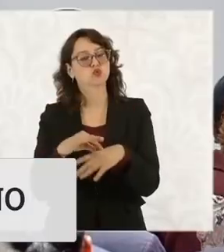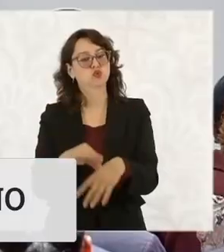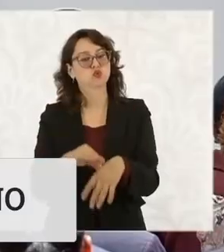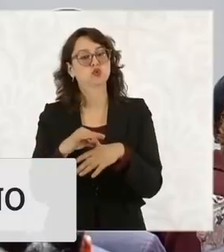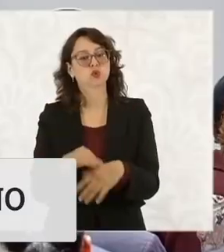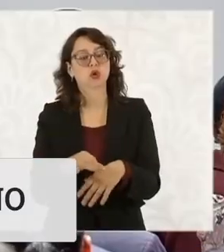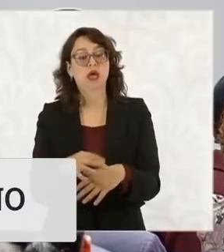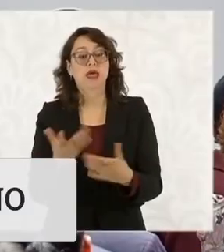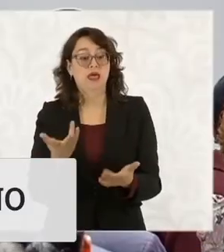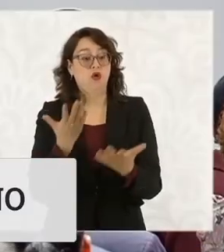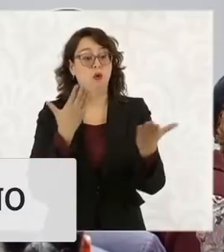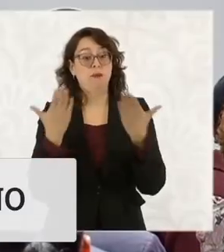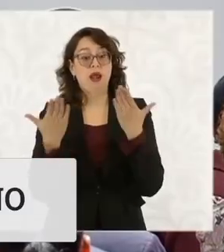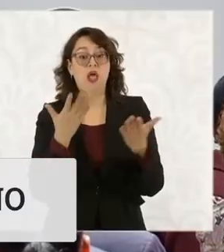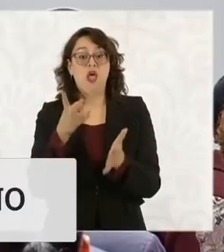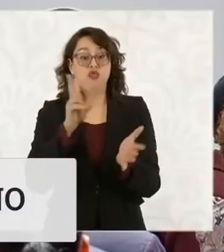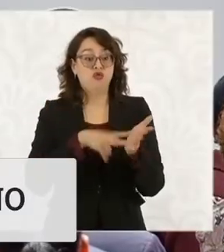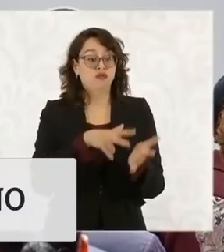reales, desde el